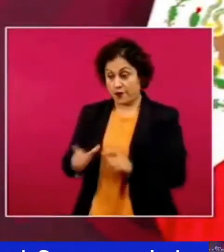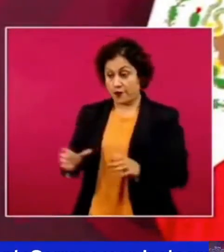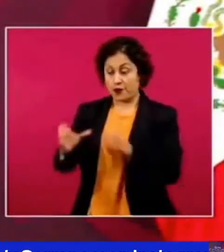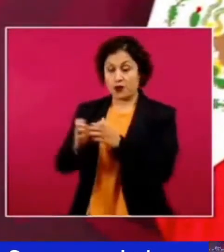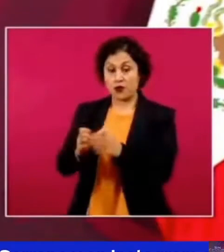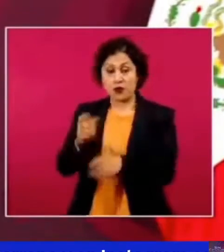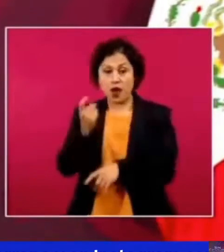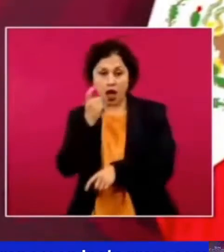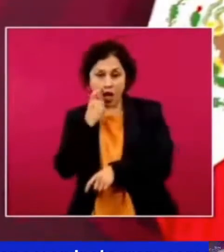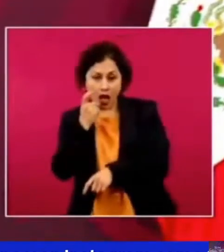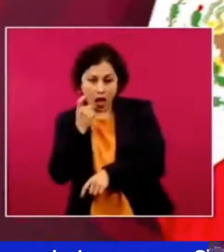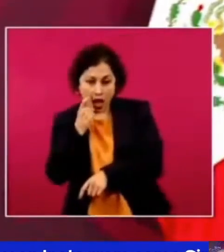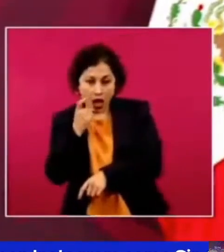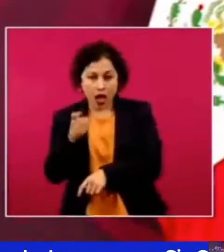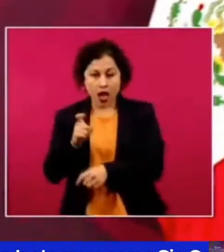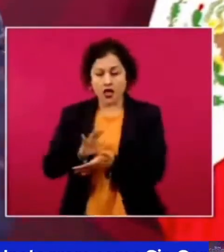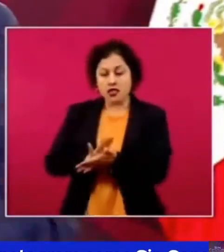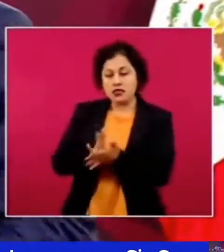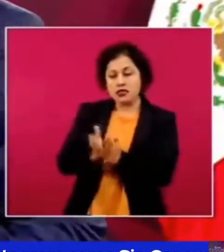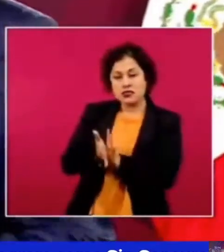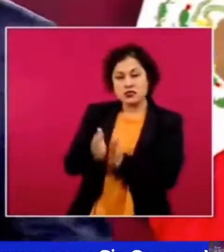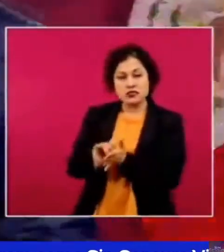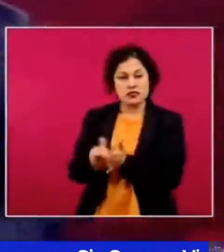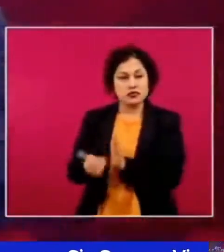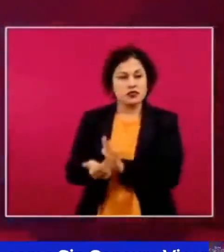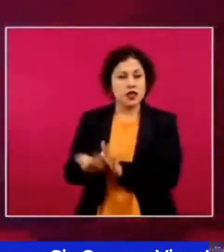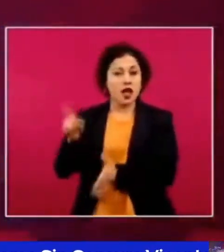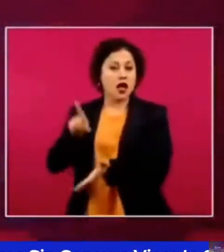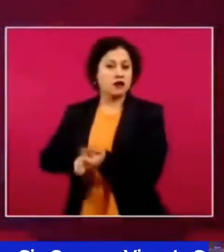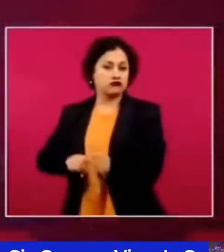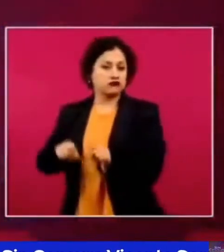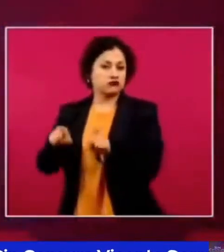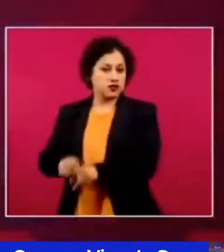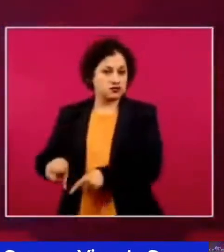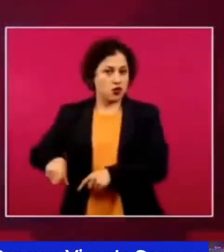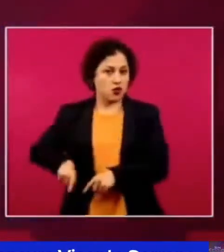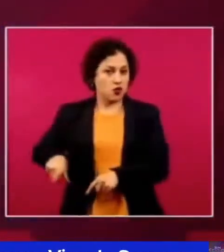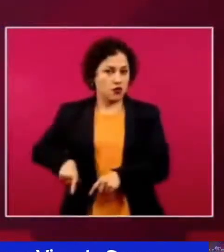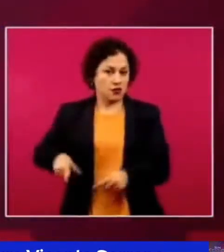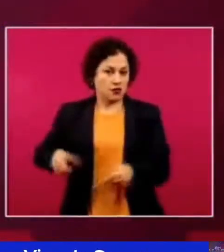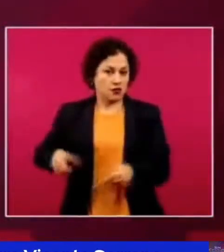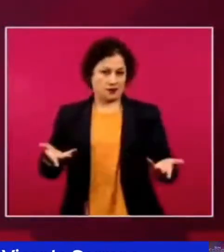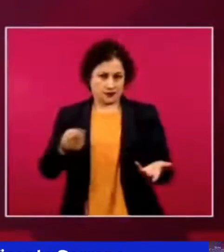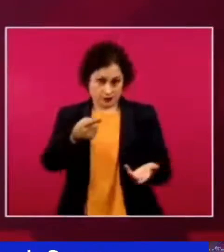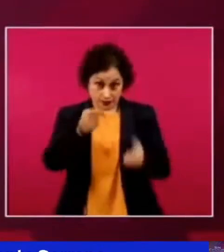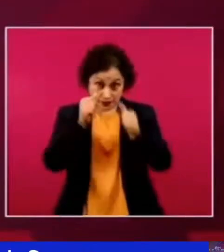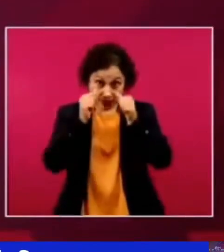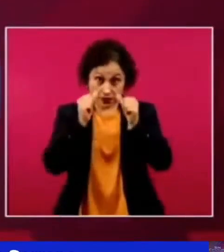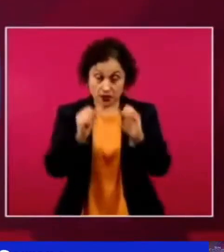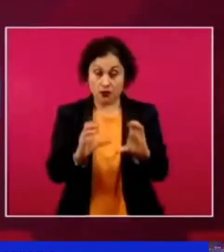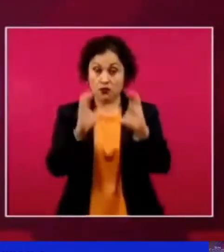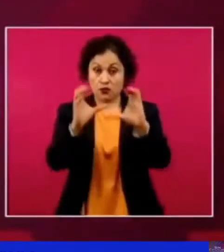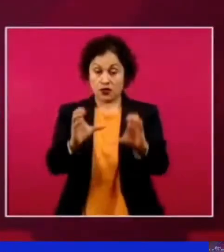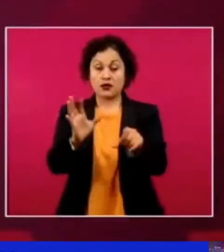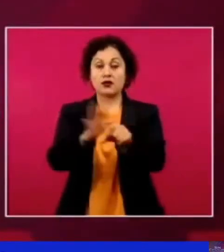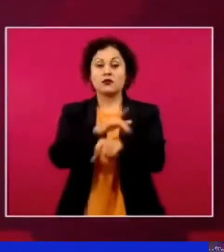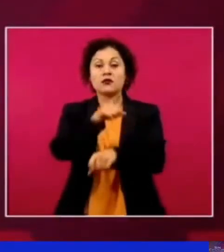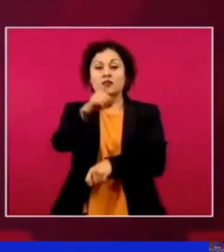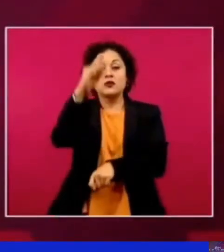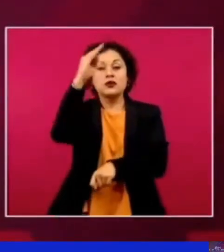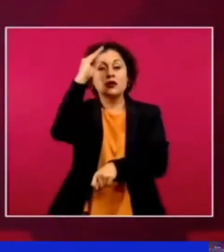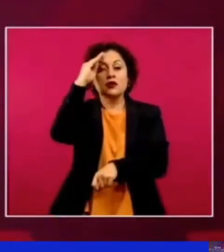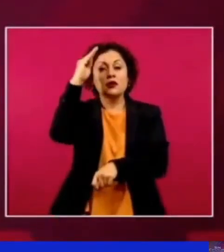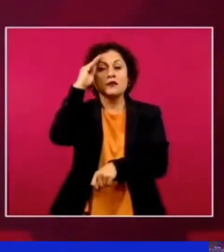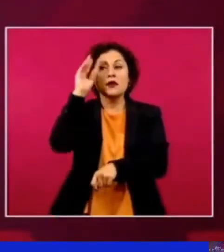No olvidemos eso, porque a veces nada más se piensa la delincuencia, ¿no?